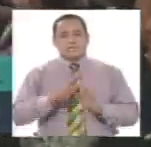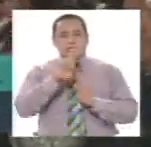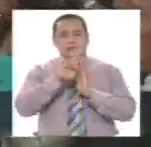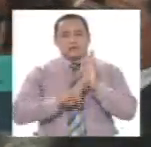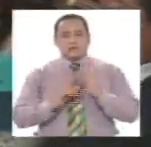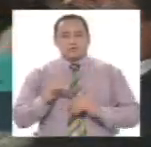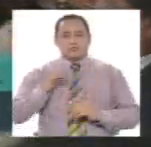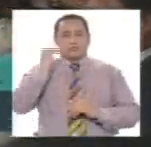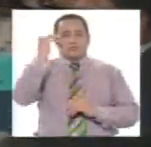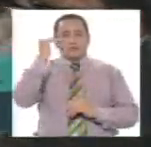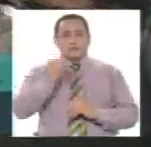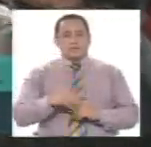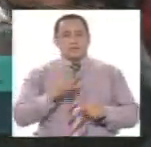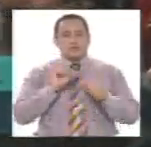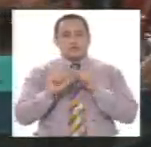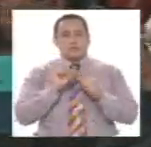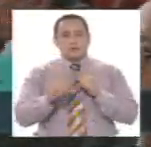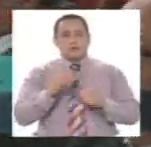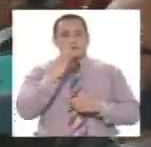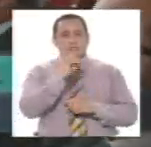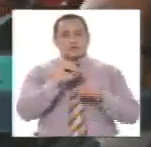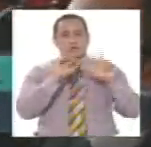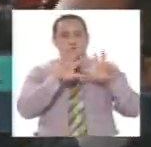Resolución Suprema número